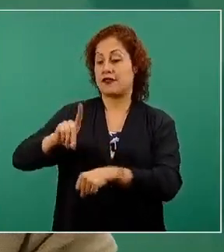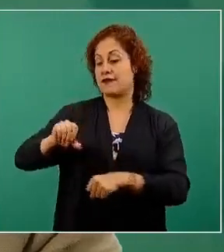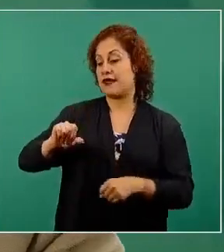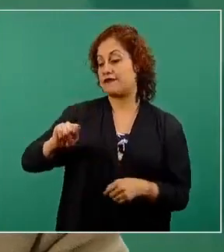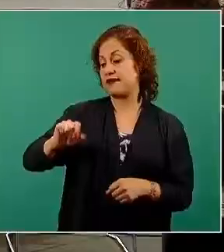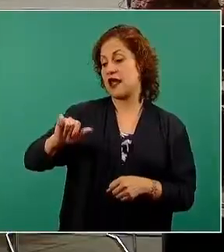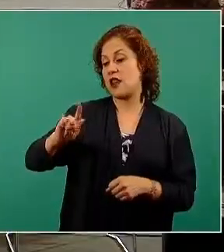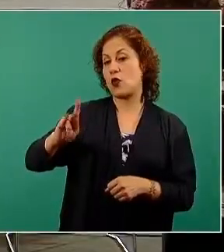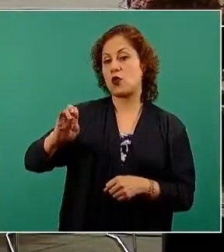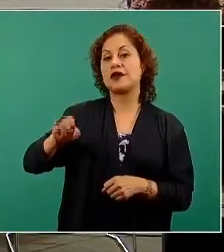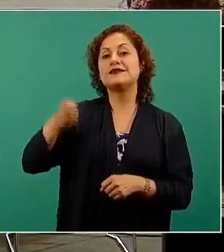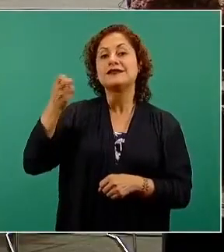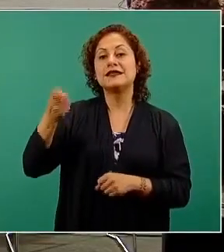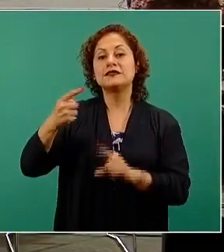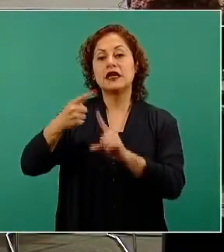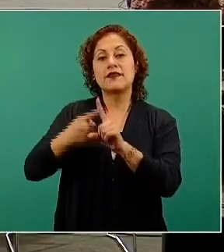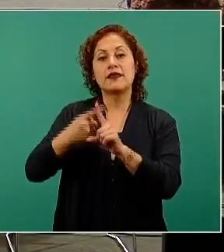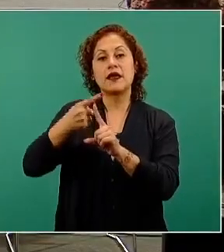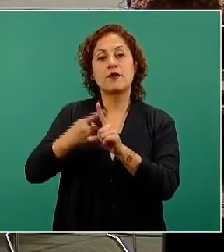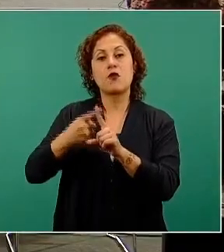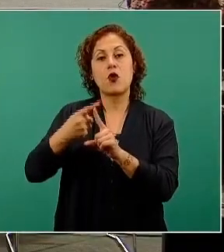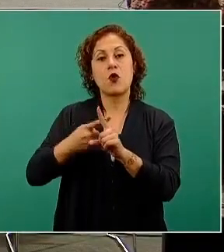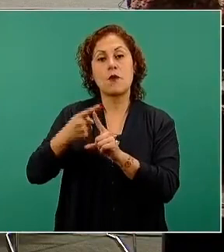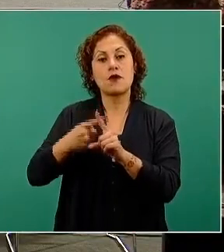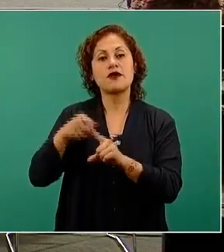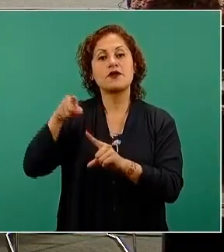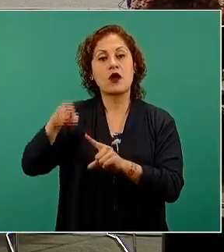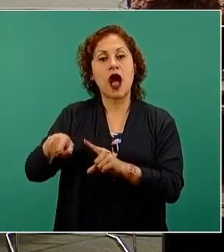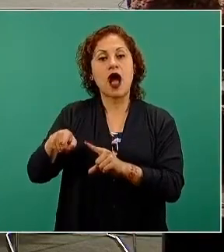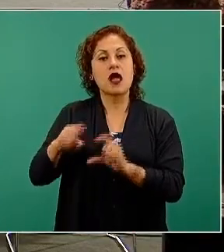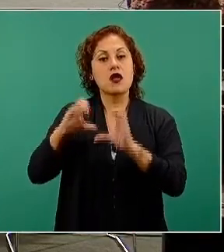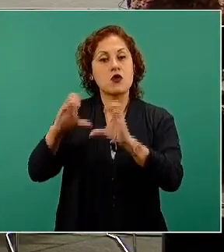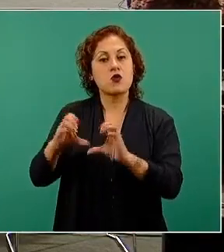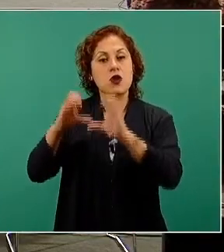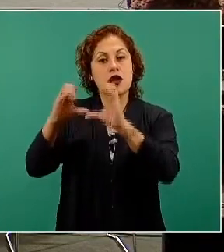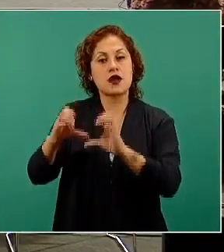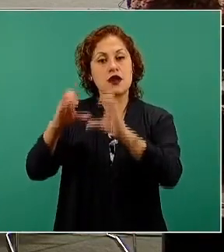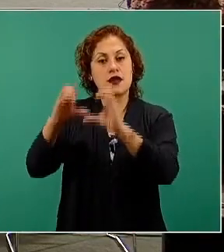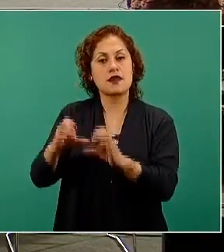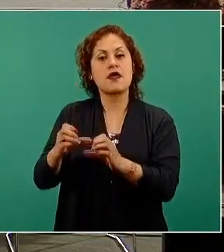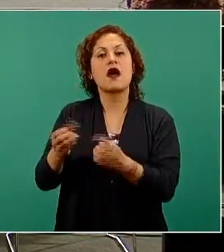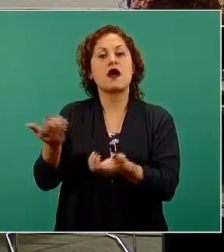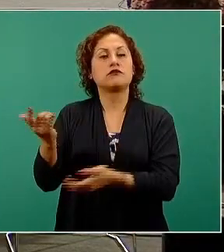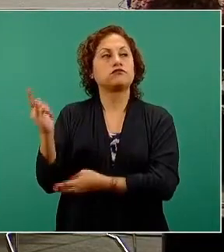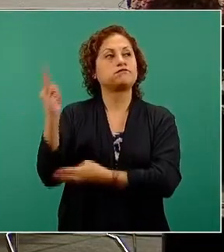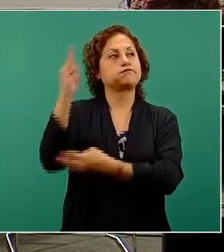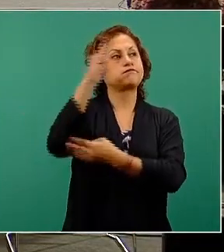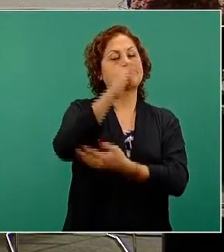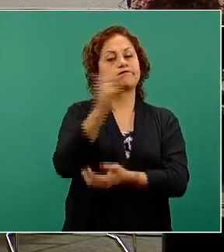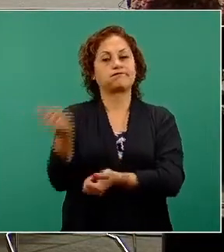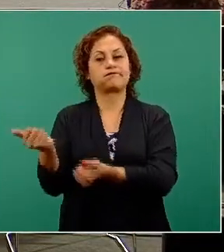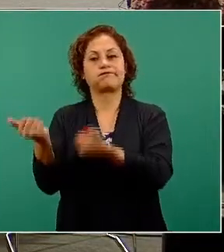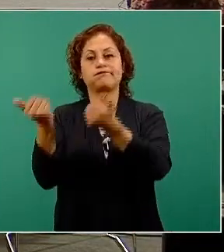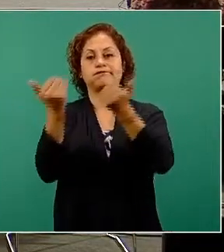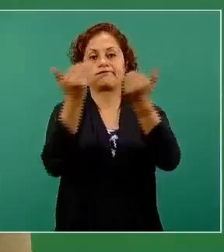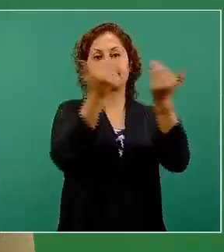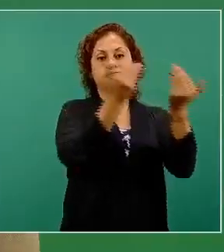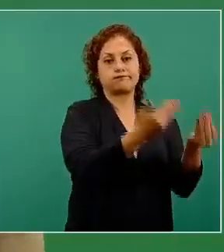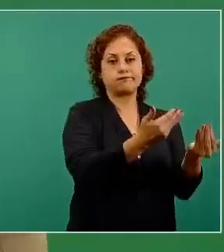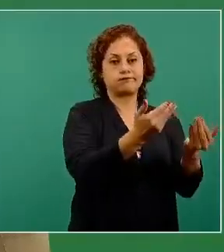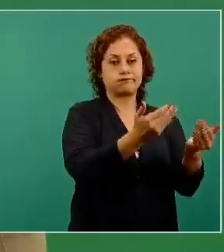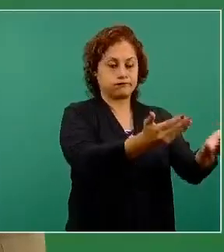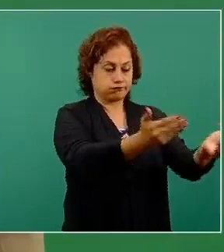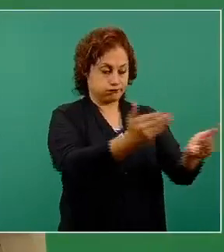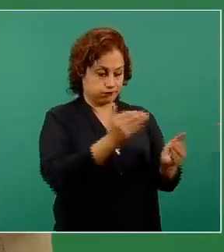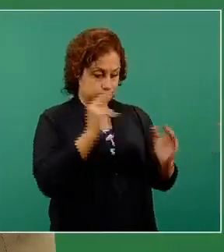es un termómetro continuo que puede estar midiendo de manera continua durante todo el trayecto y registrando. No solamente es que una